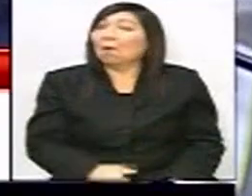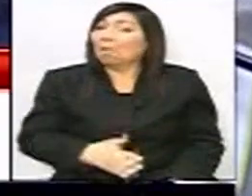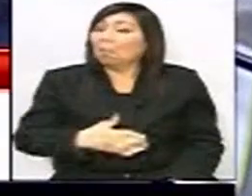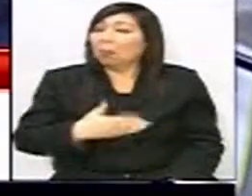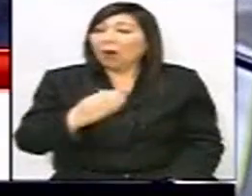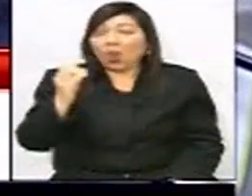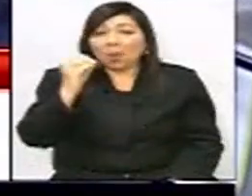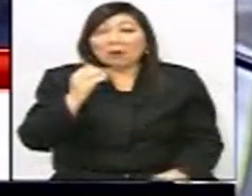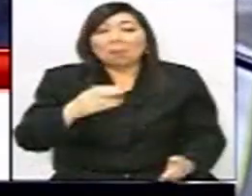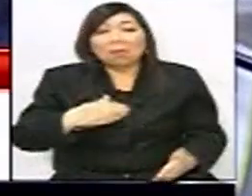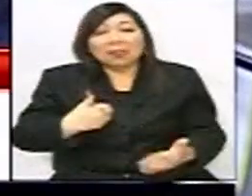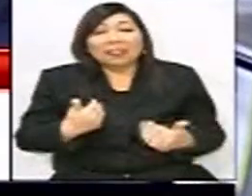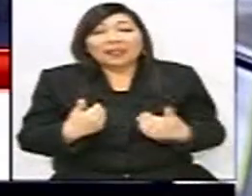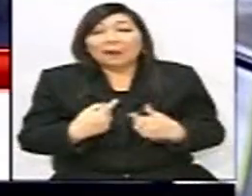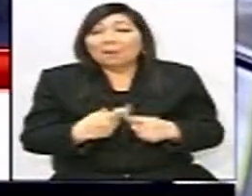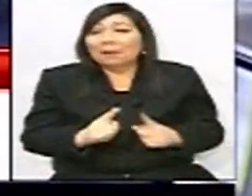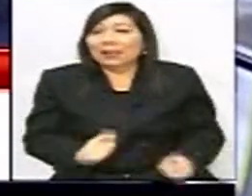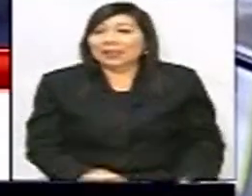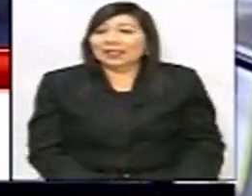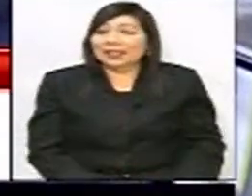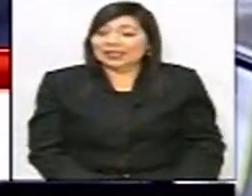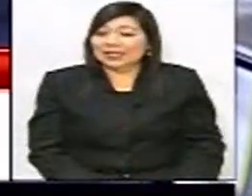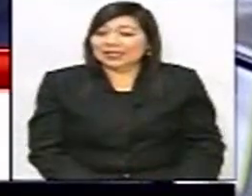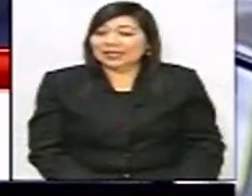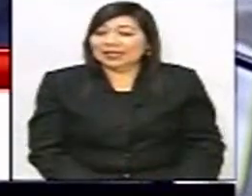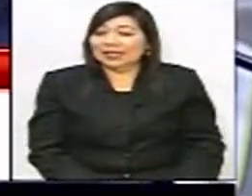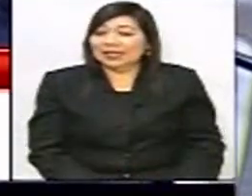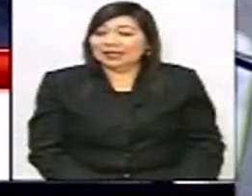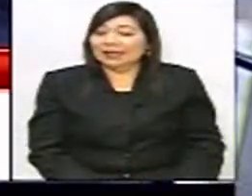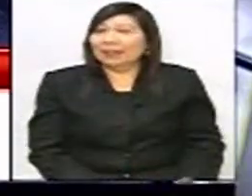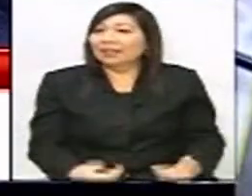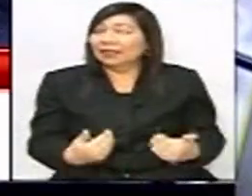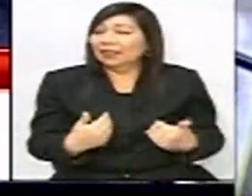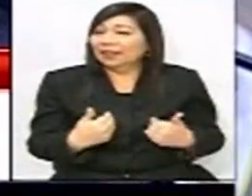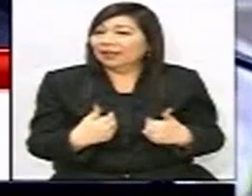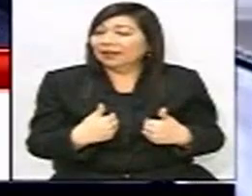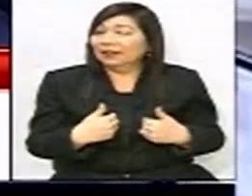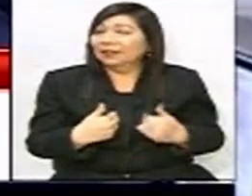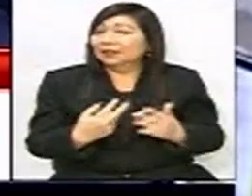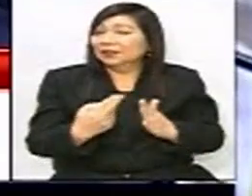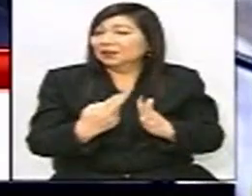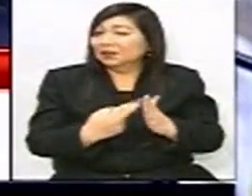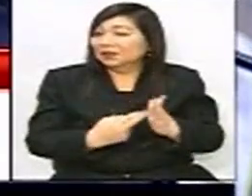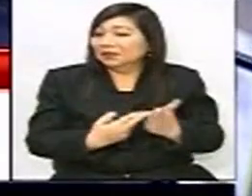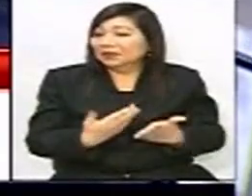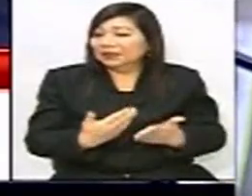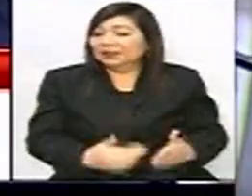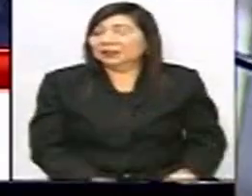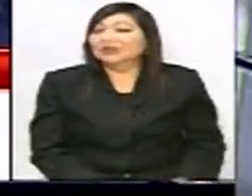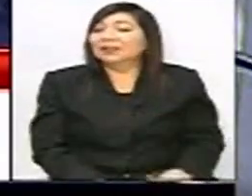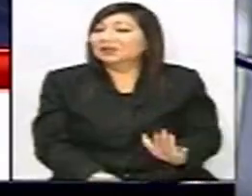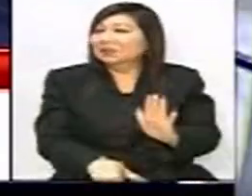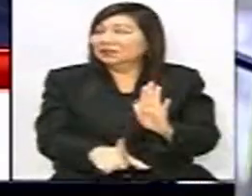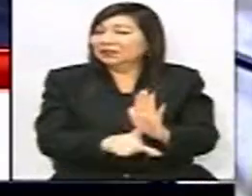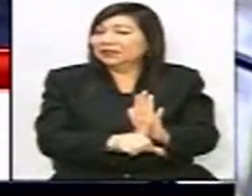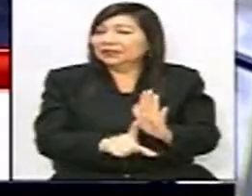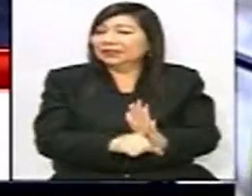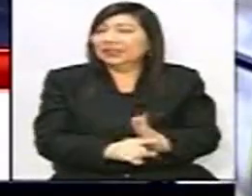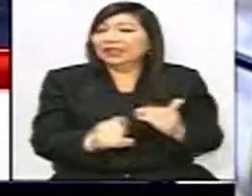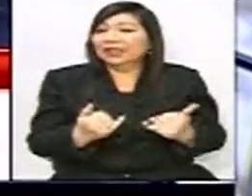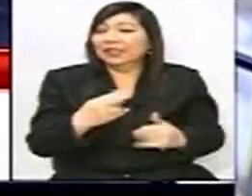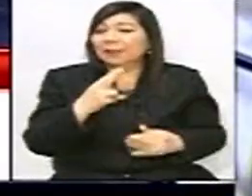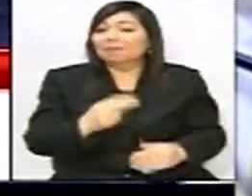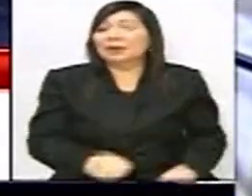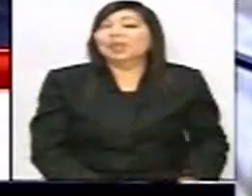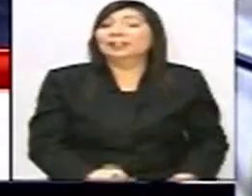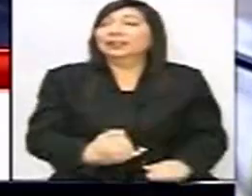tener las opiniones que se pueda tener, pero nosotros nos mantenemos dentro de un régimen legal vigente aquí en el